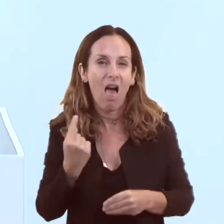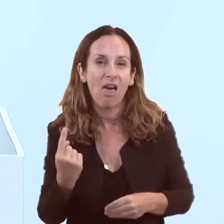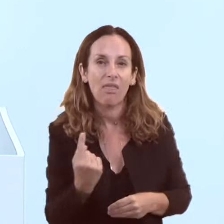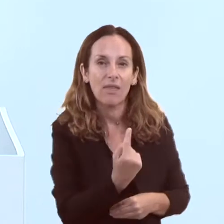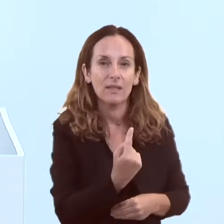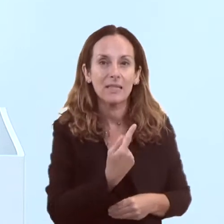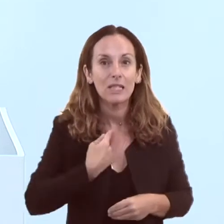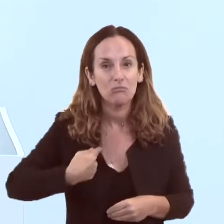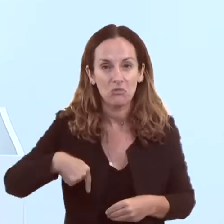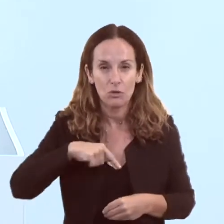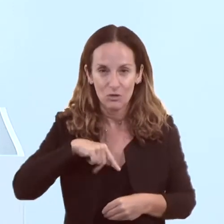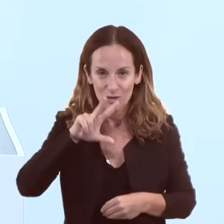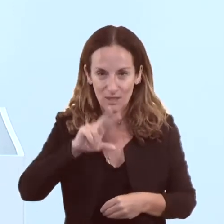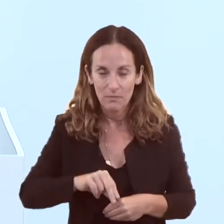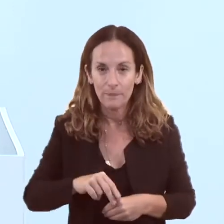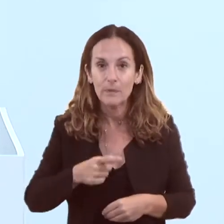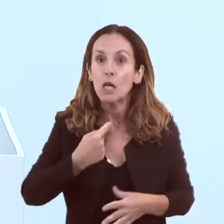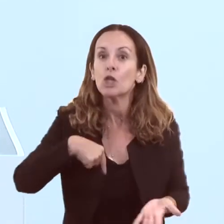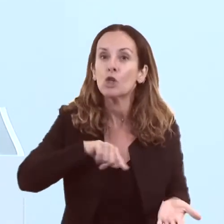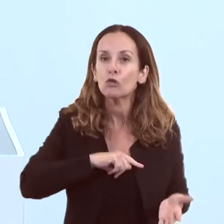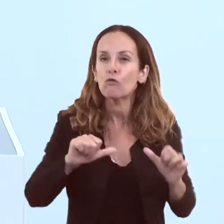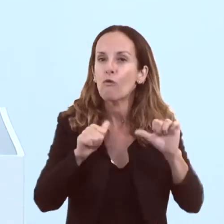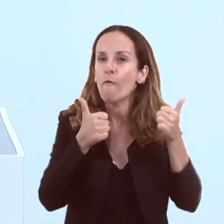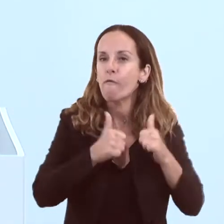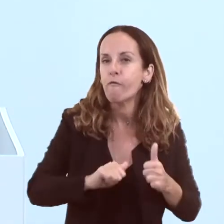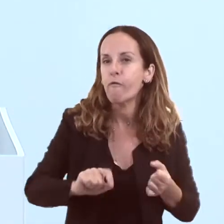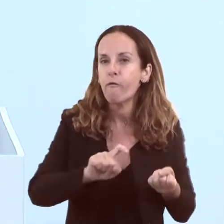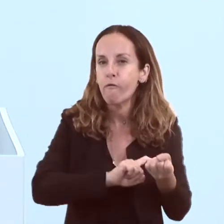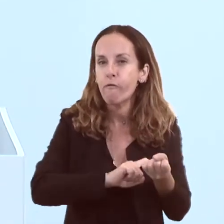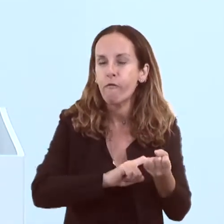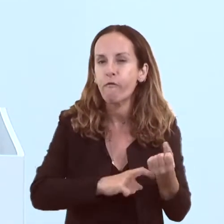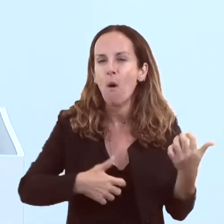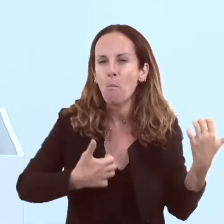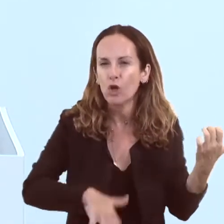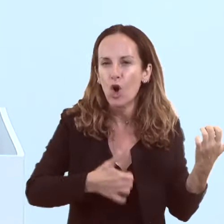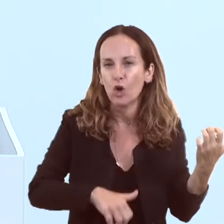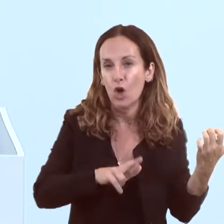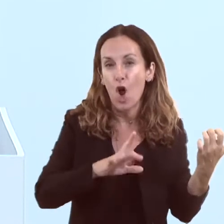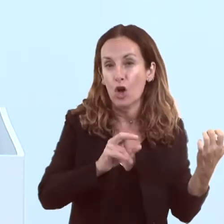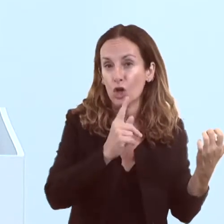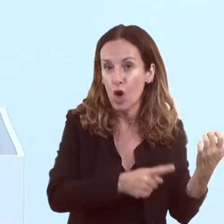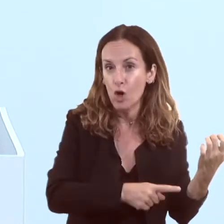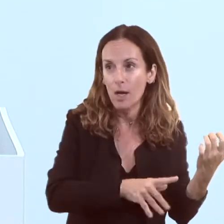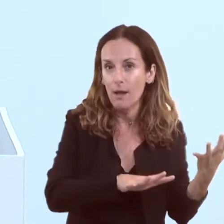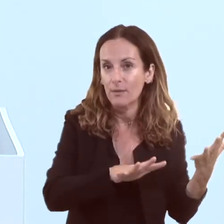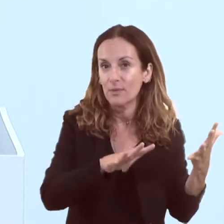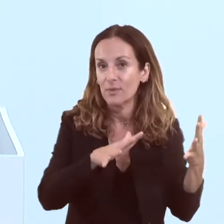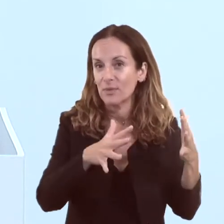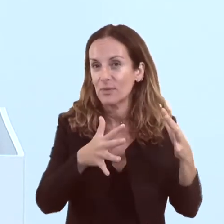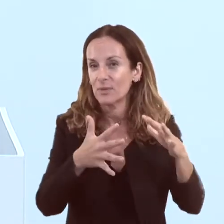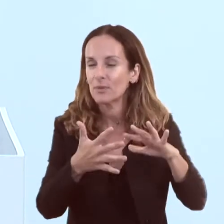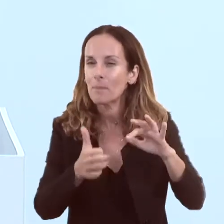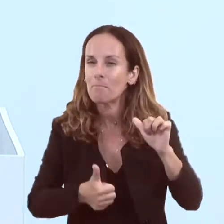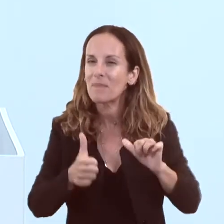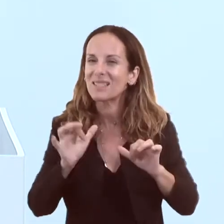desde el formato rockero esa dirección para nosotros El trabajar para minorías